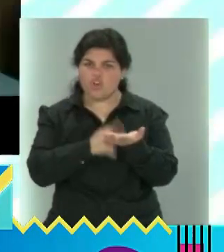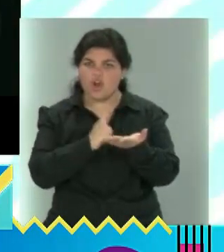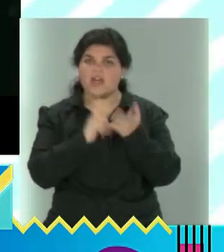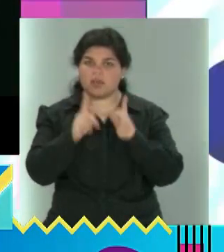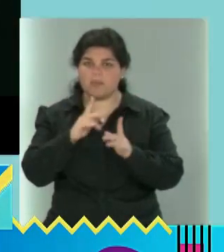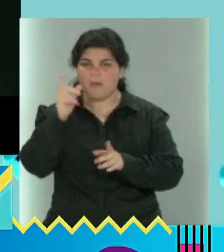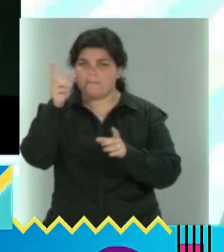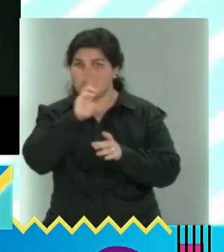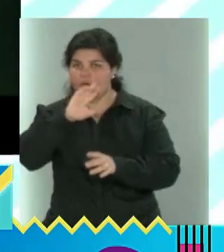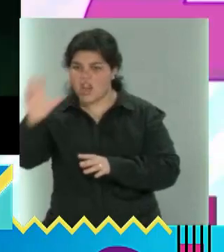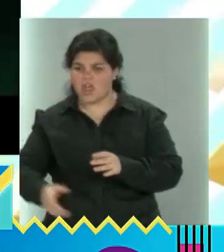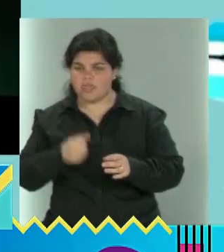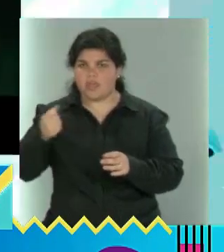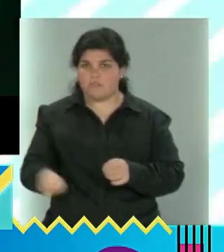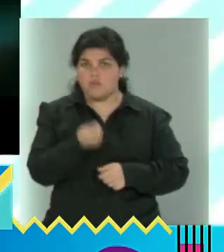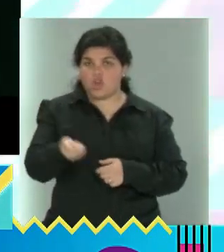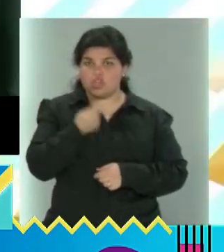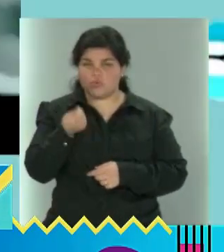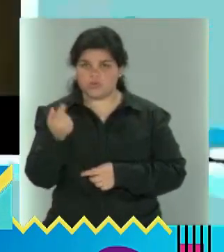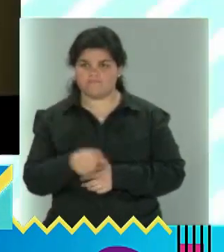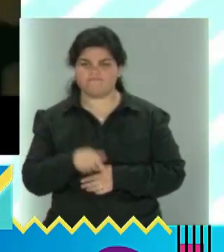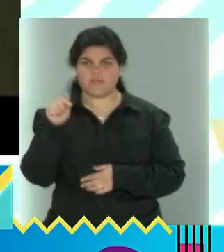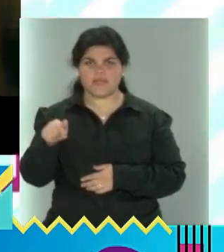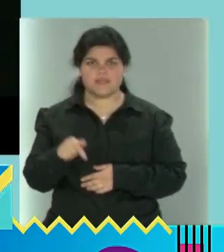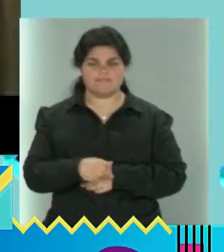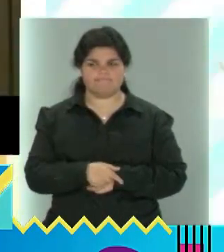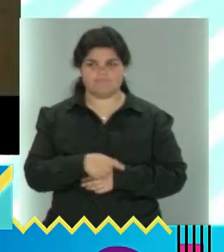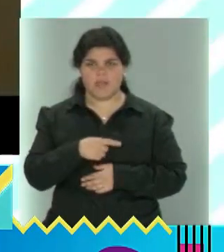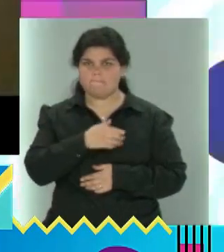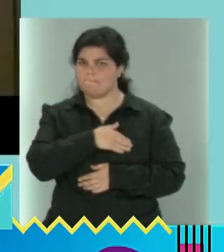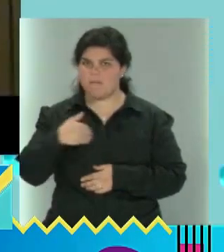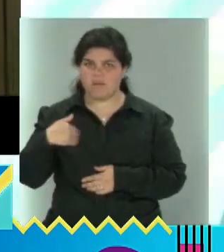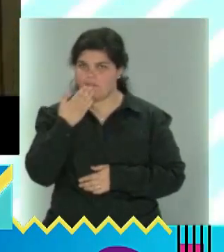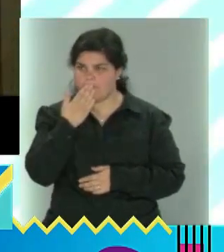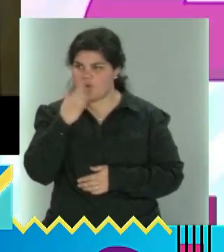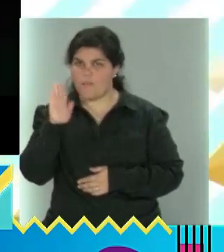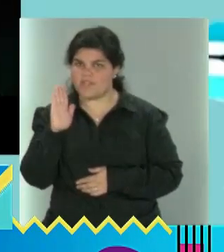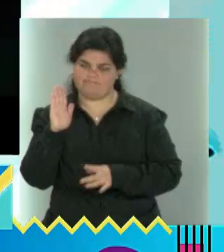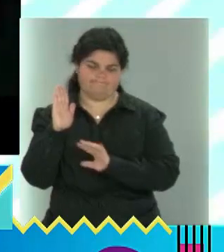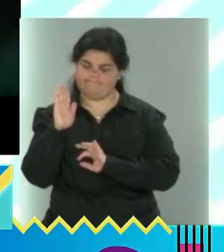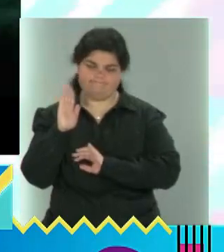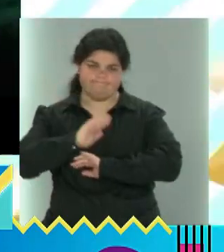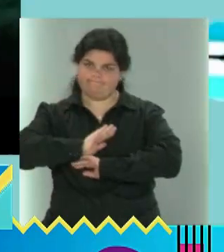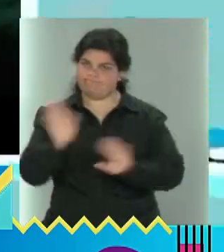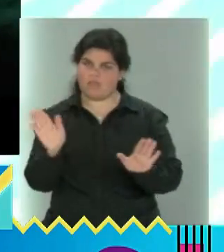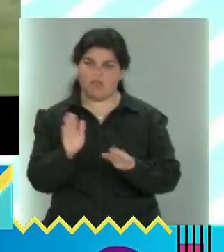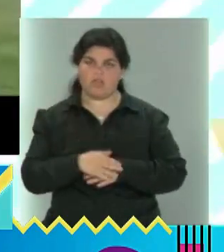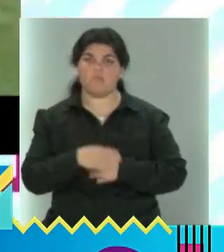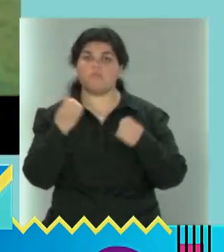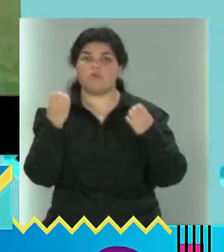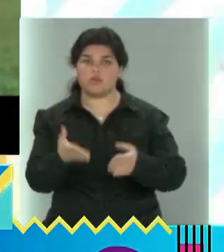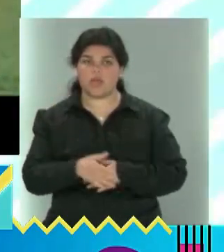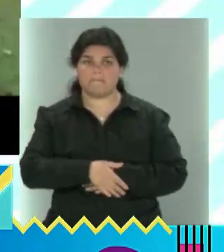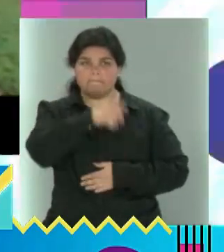prostitución. Cheng decide romper su promesa, romperle la promesa a la madre de no meterse en líos luego que dos obreros de la